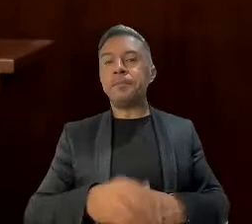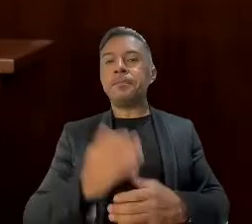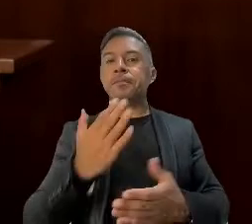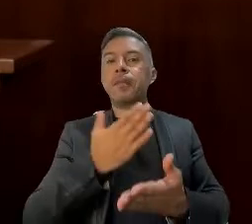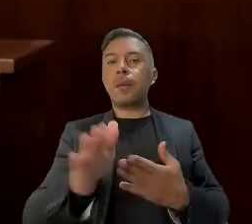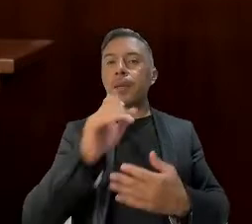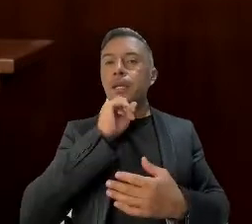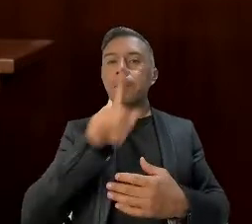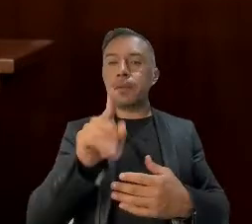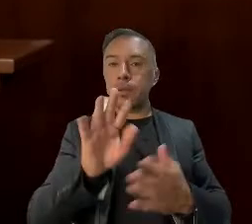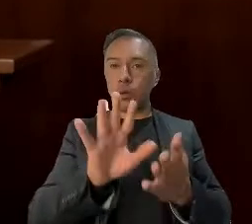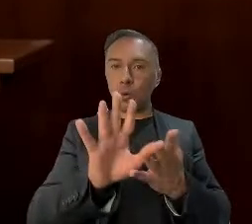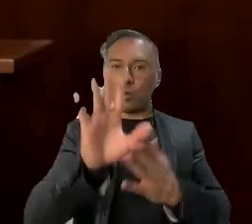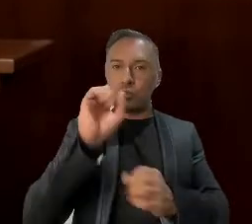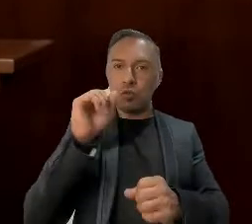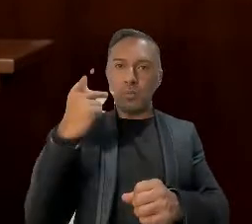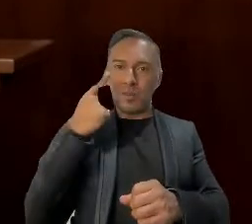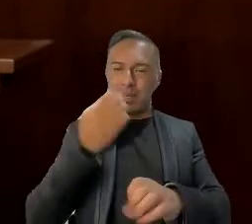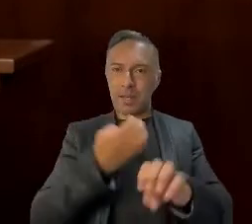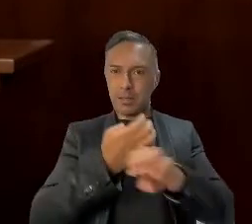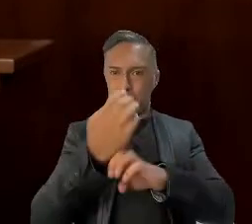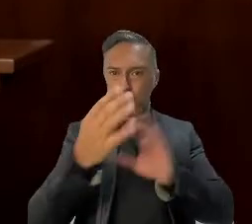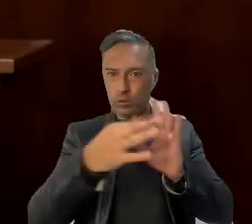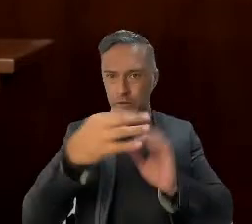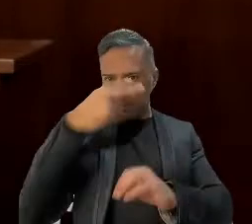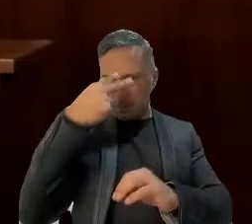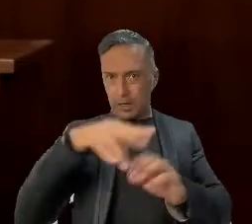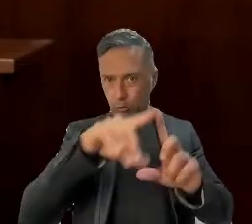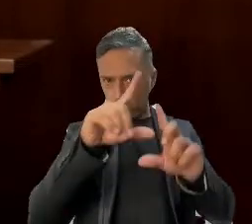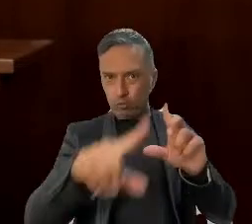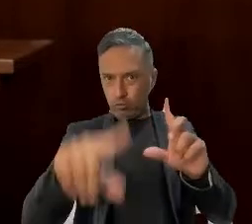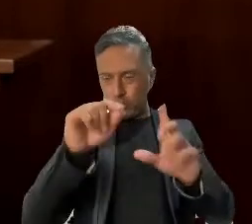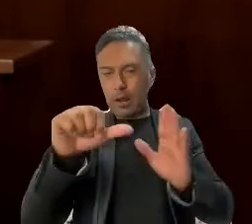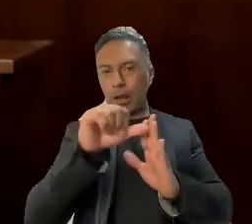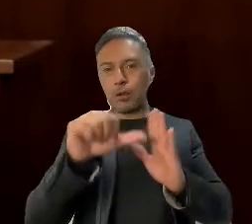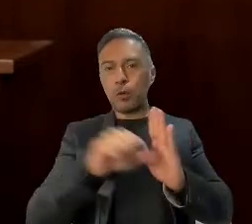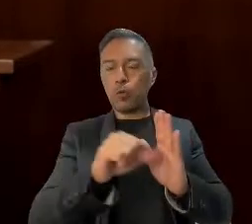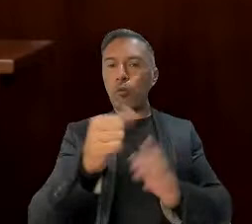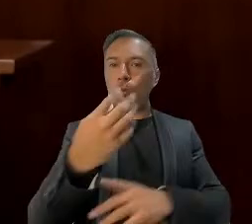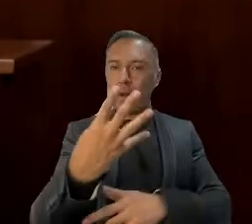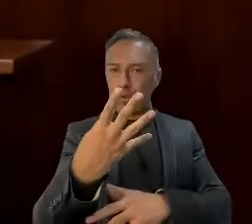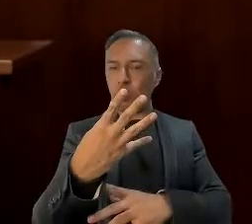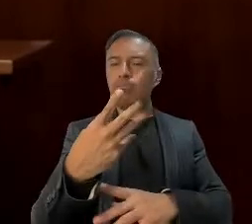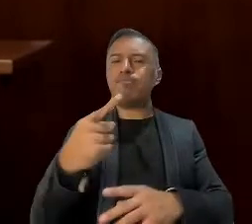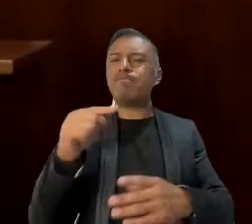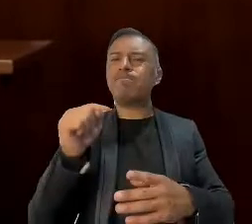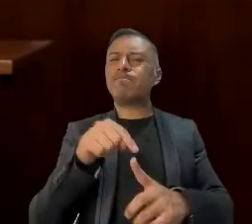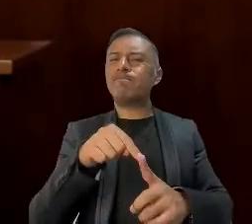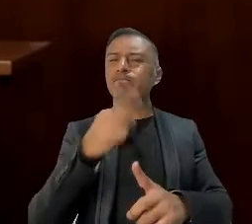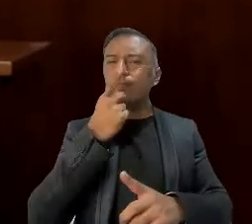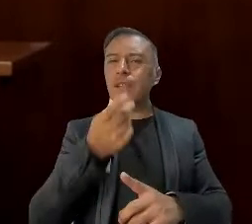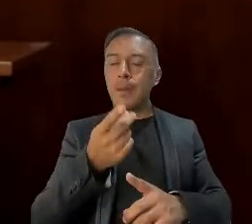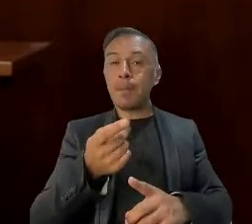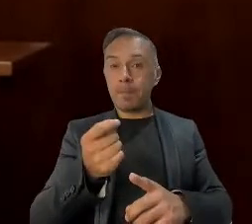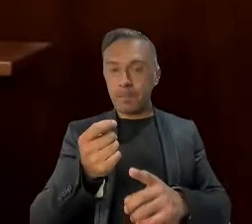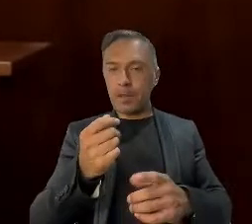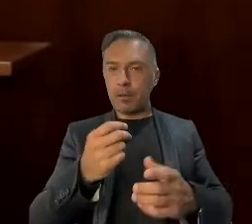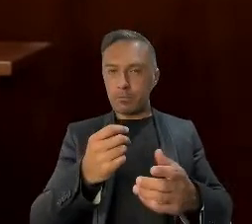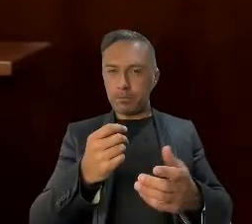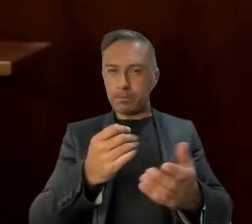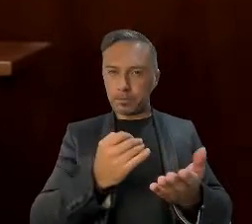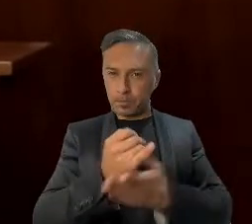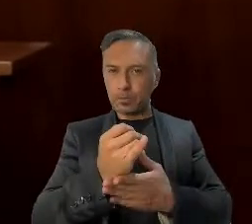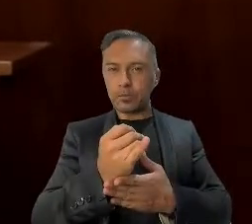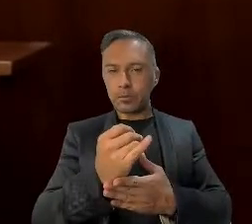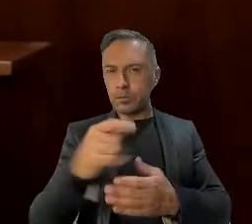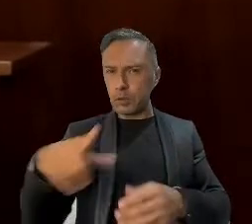política de los Estados Unidos Mexicanos en su Artículo cuatro prevé que en todas las decisiones y actuaciones el